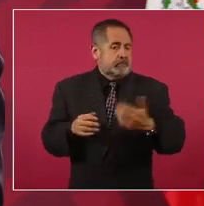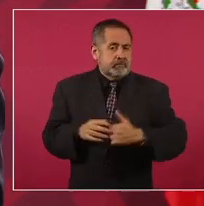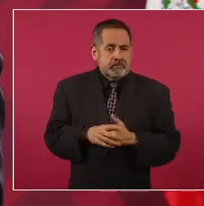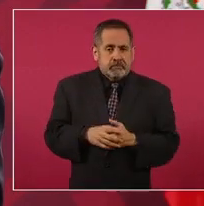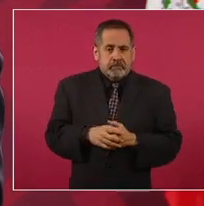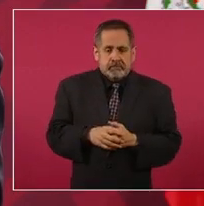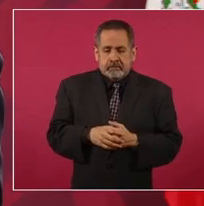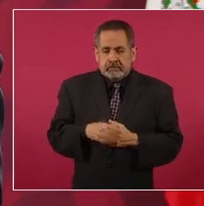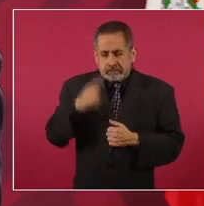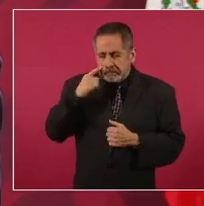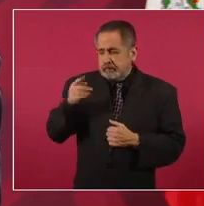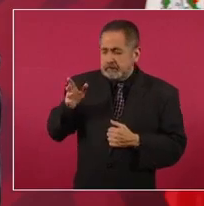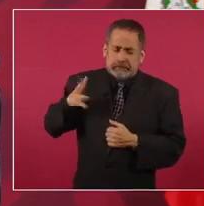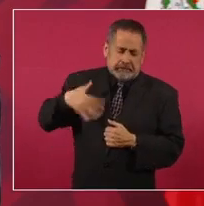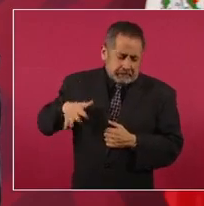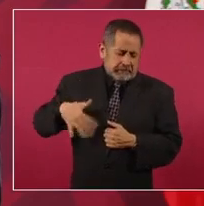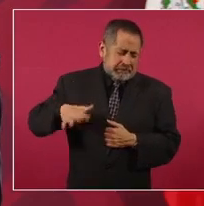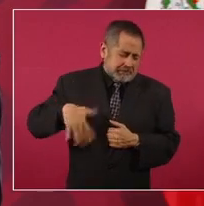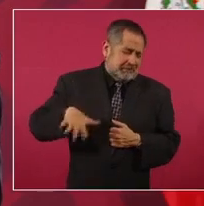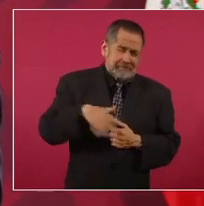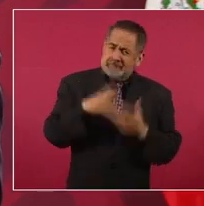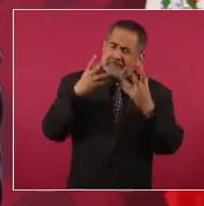búsquedas, muchas,